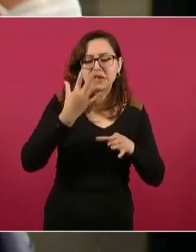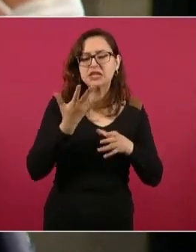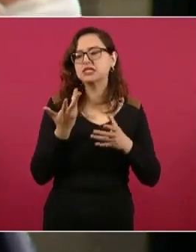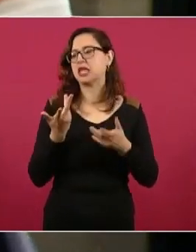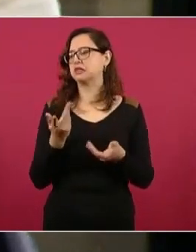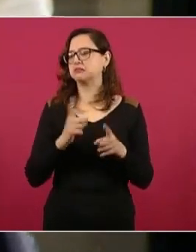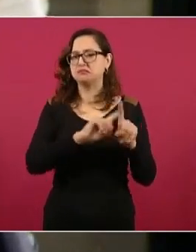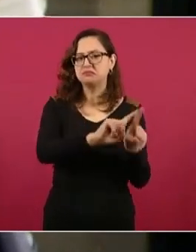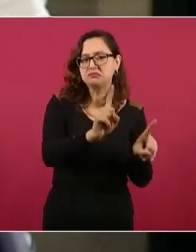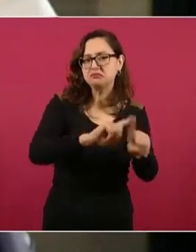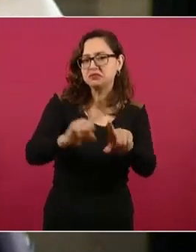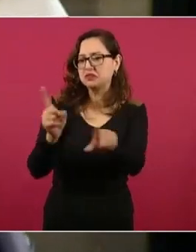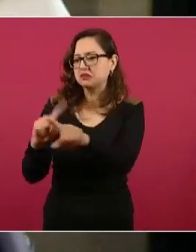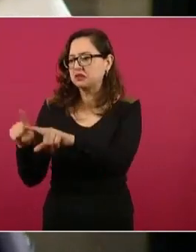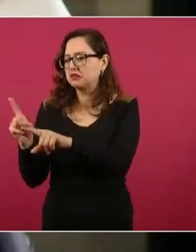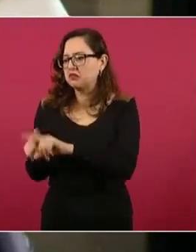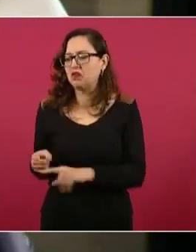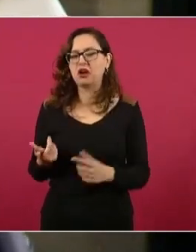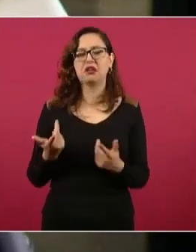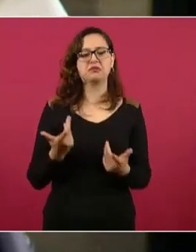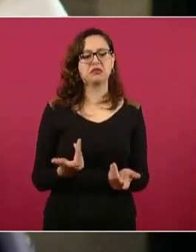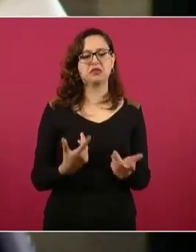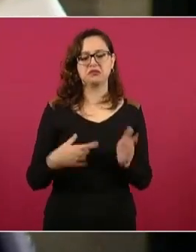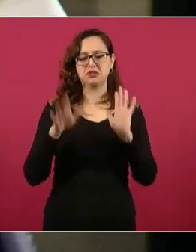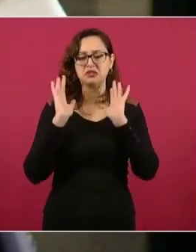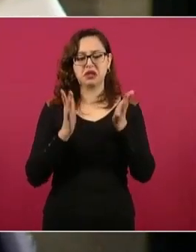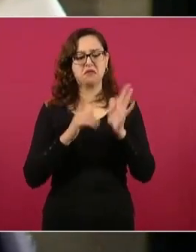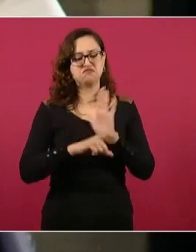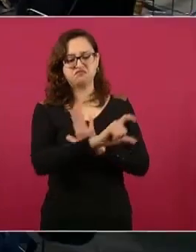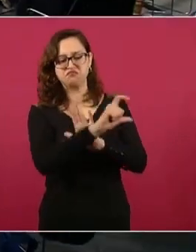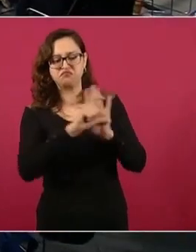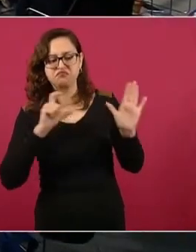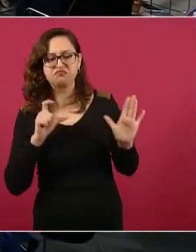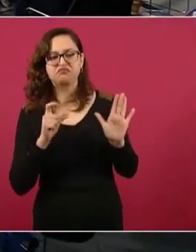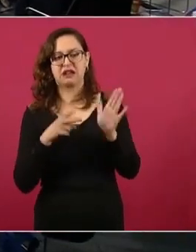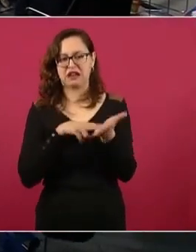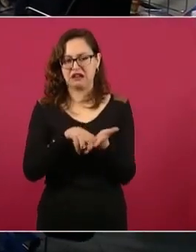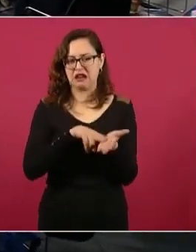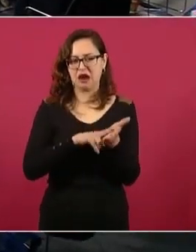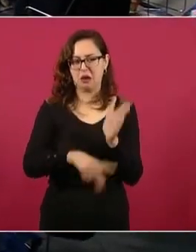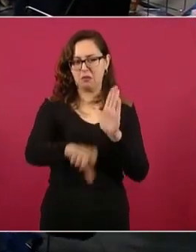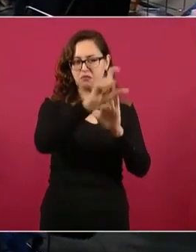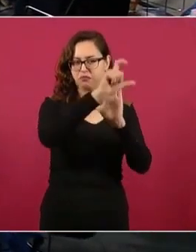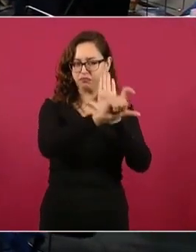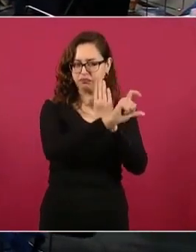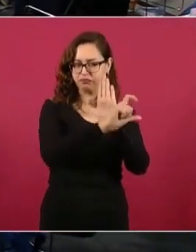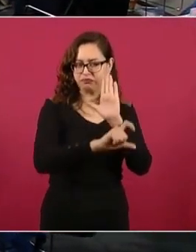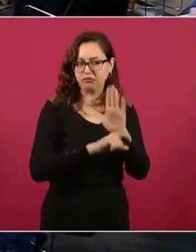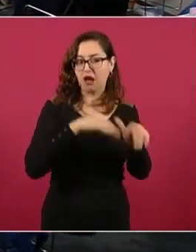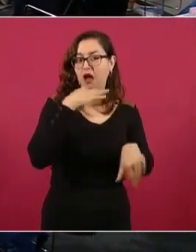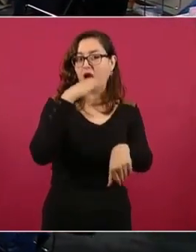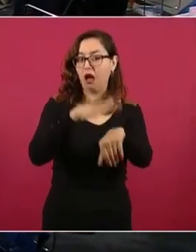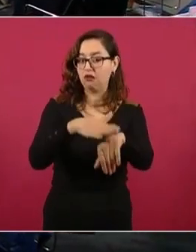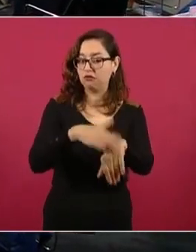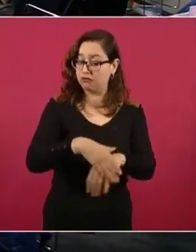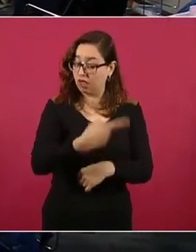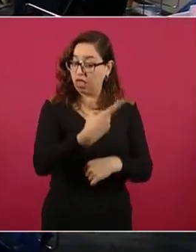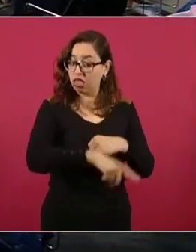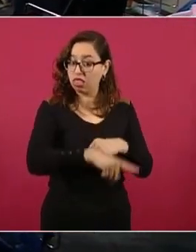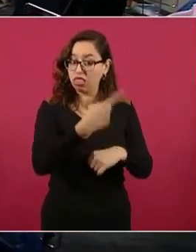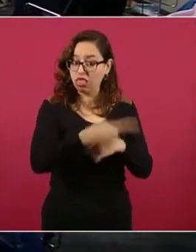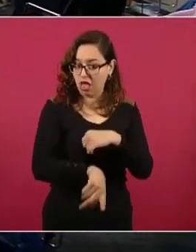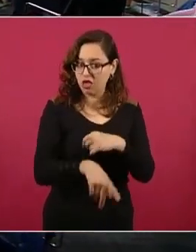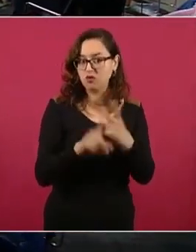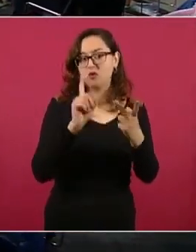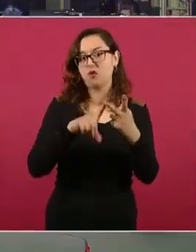materia de salud que se ha adicionado en el plan de estudios de los pequeños y algunas otras acciones que han hecho sumatorias para bajar